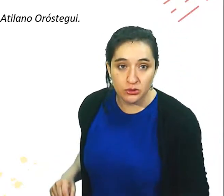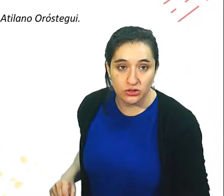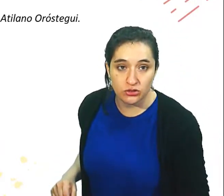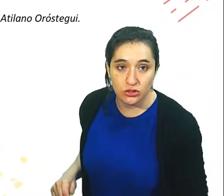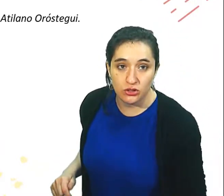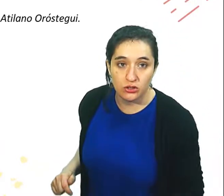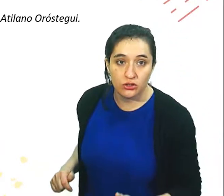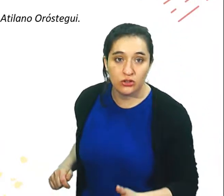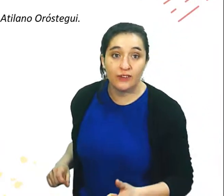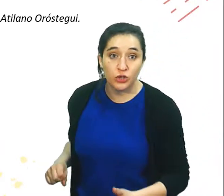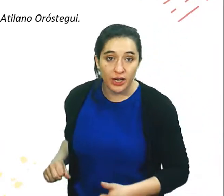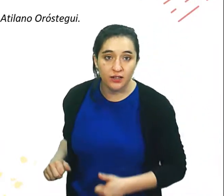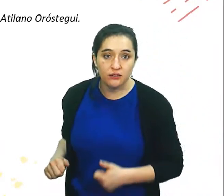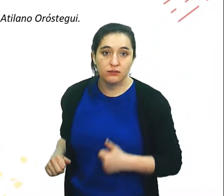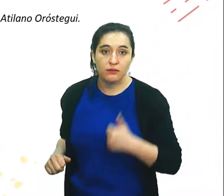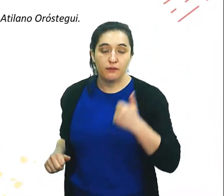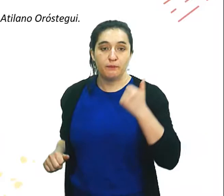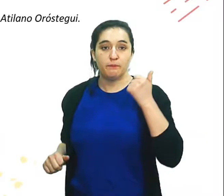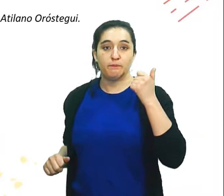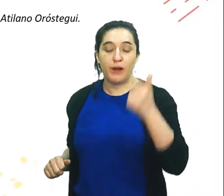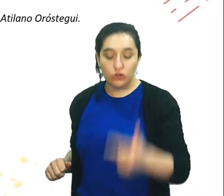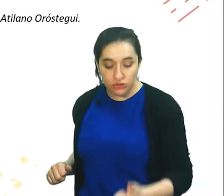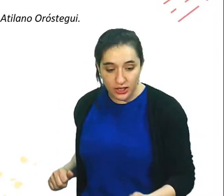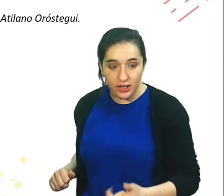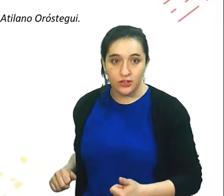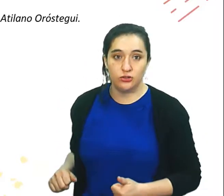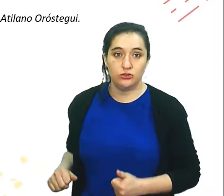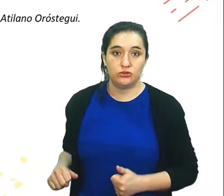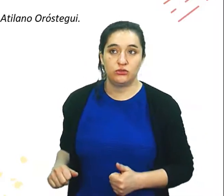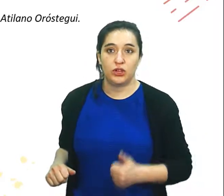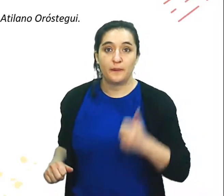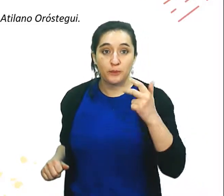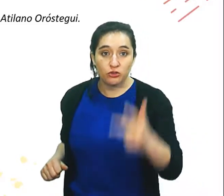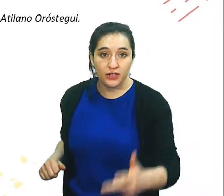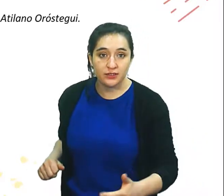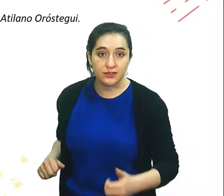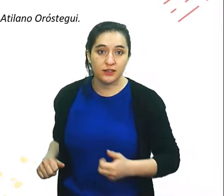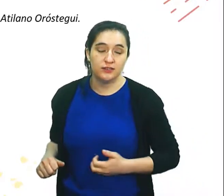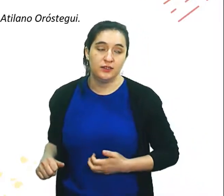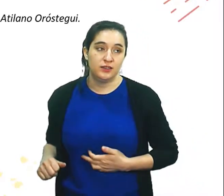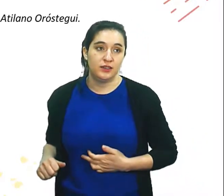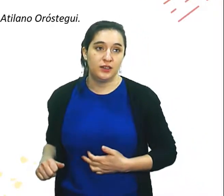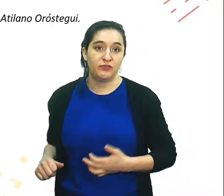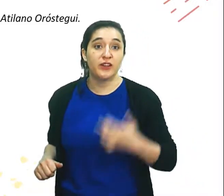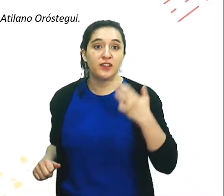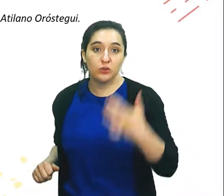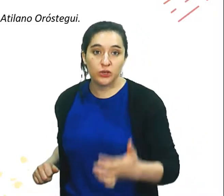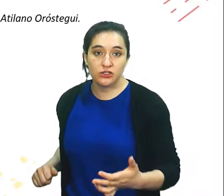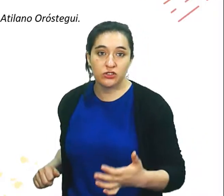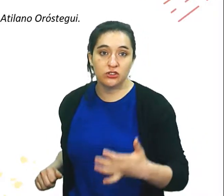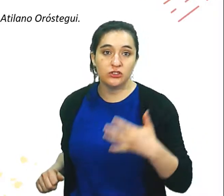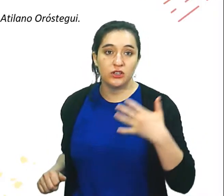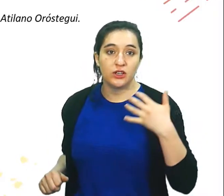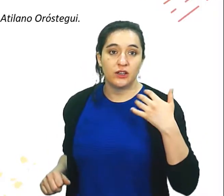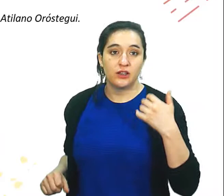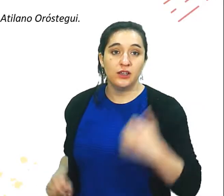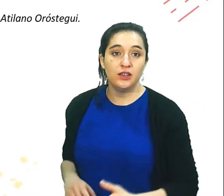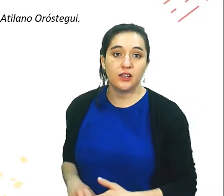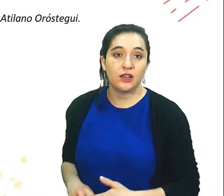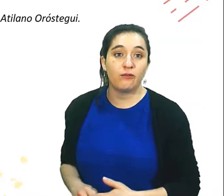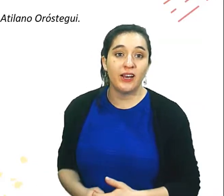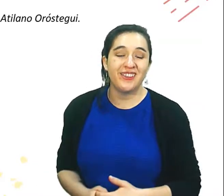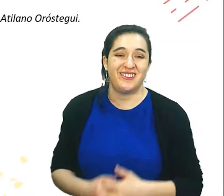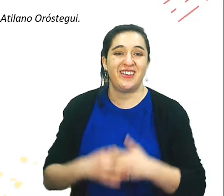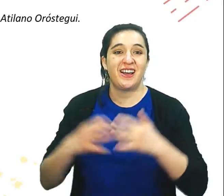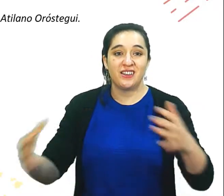baja protección laboral, bajos salarios, pobreza, falta de educación y